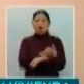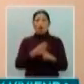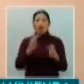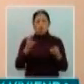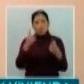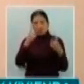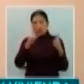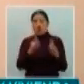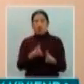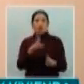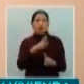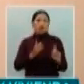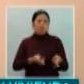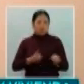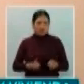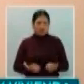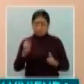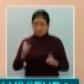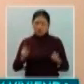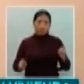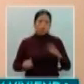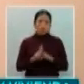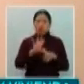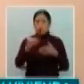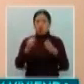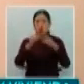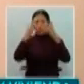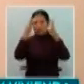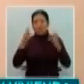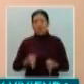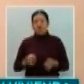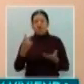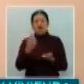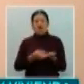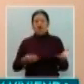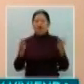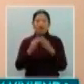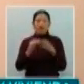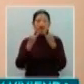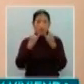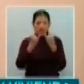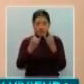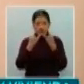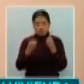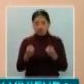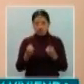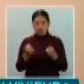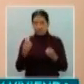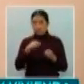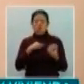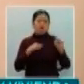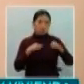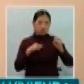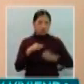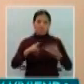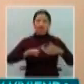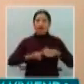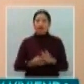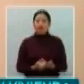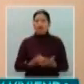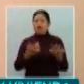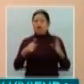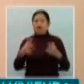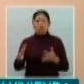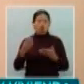con la misma y generar justamente decisiones que sean informadas. Entonces, sí vamos a hacer más o menos a partir